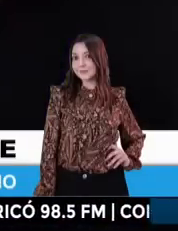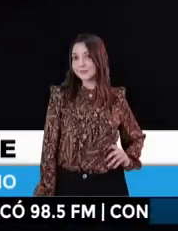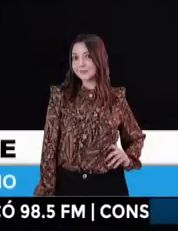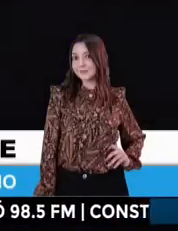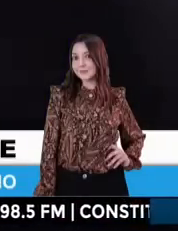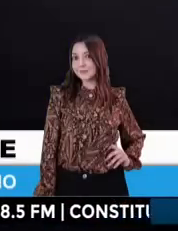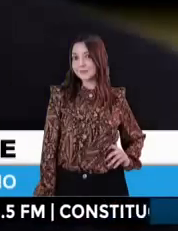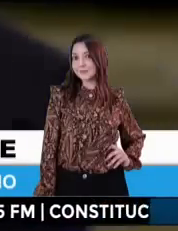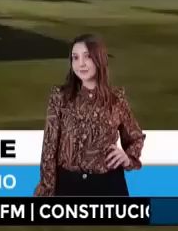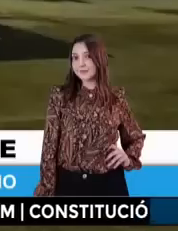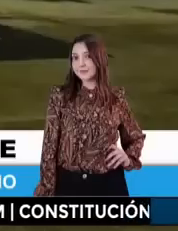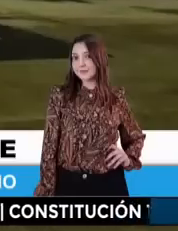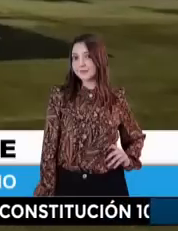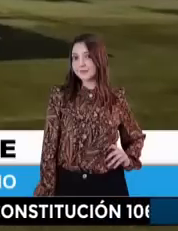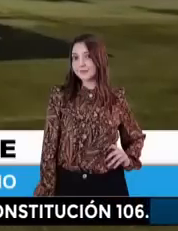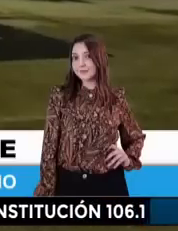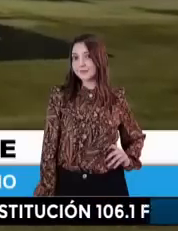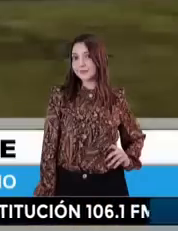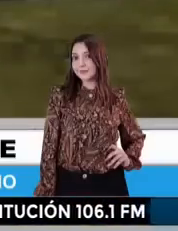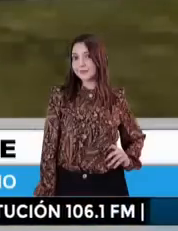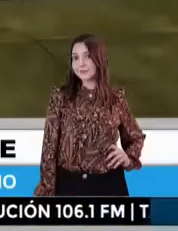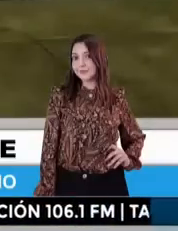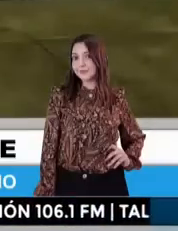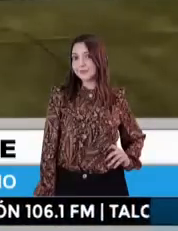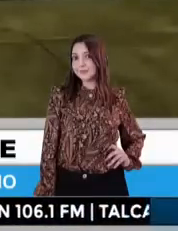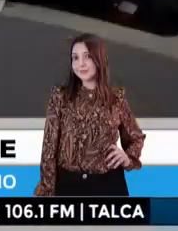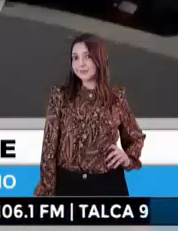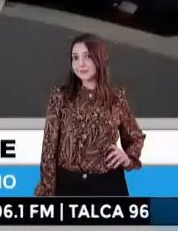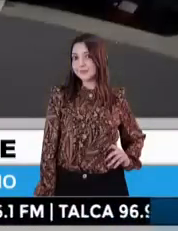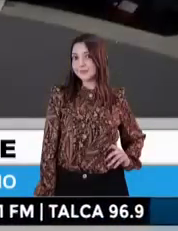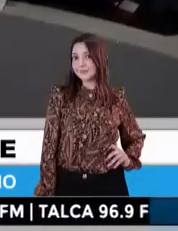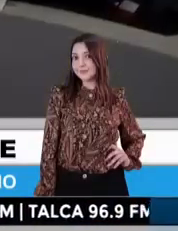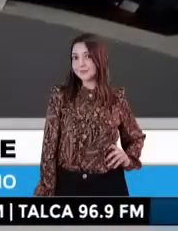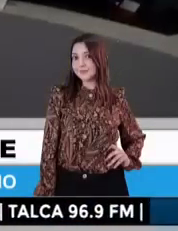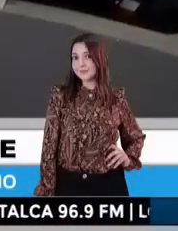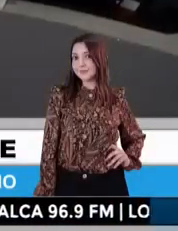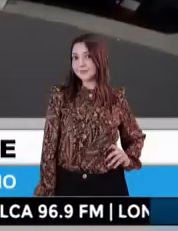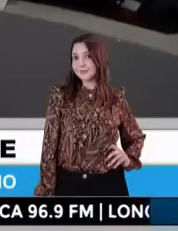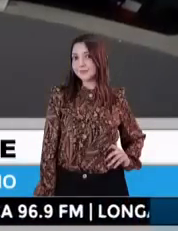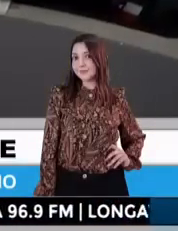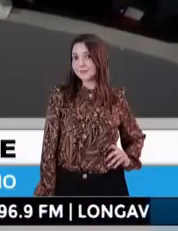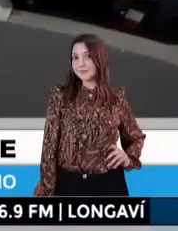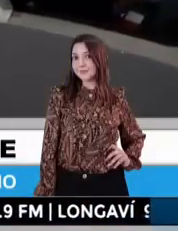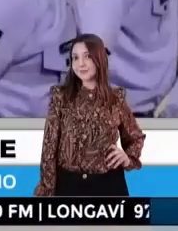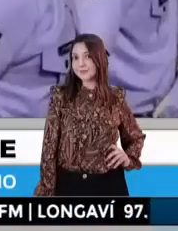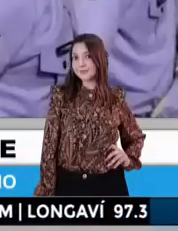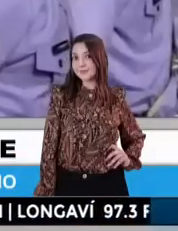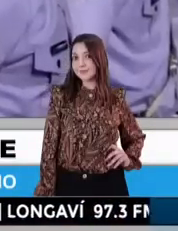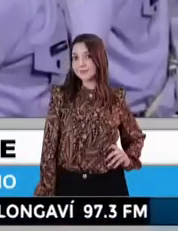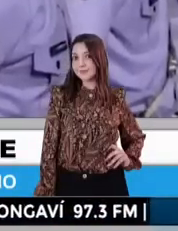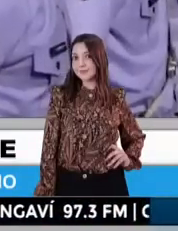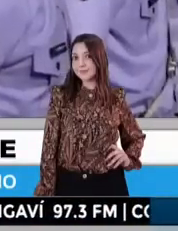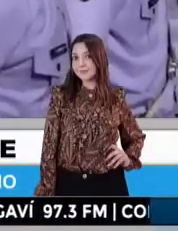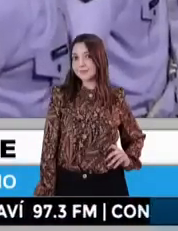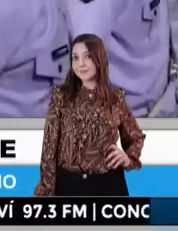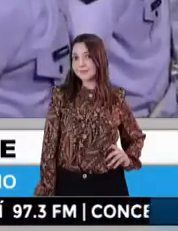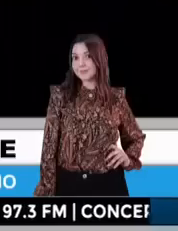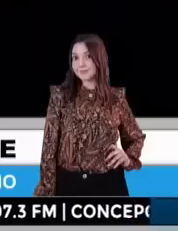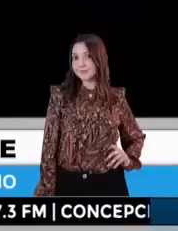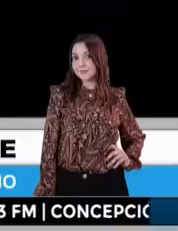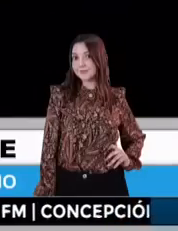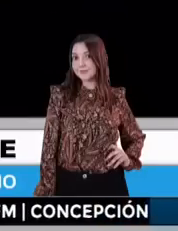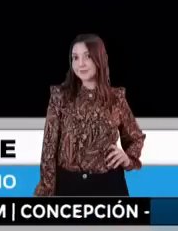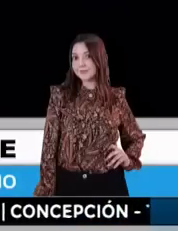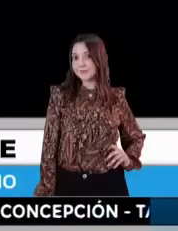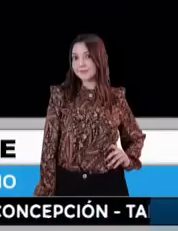Bien, vamos a liberarte para que puedas dar esa cobertura y retomamos una vez que haya esa claridad, Daniela. Vamos a ver si es que va a hablar con nosotros. Sabemos